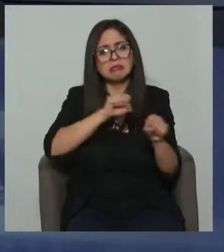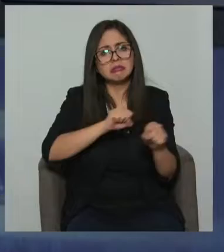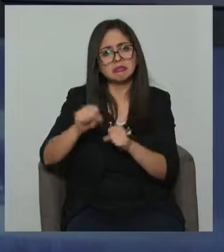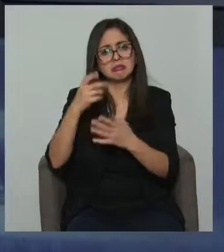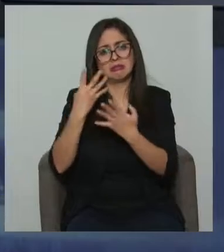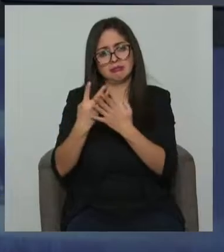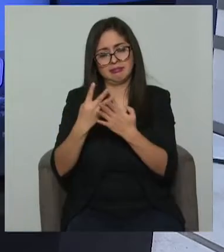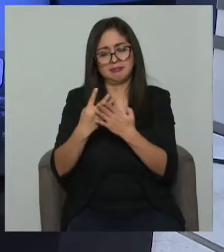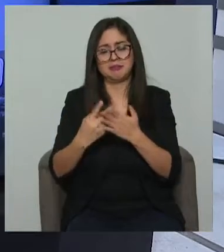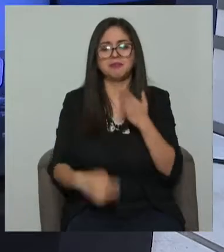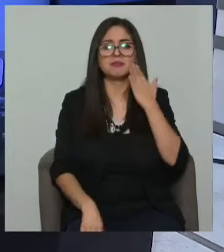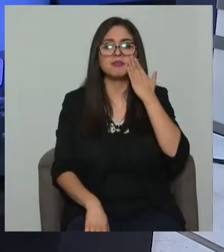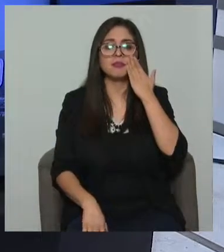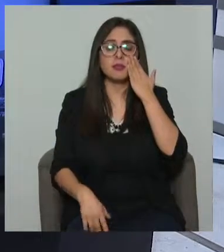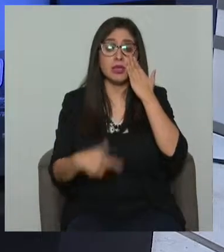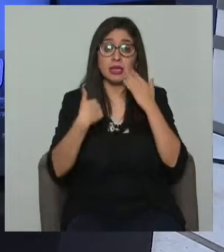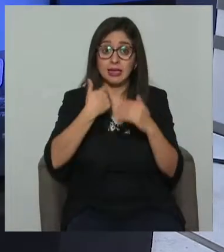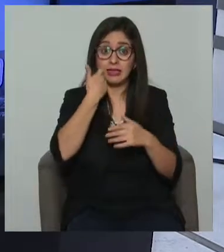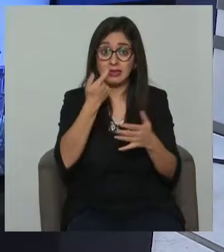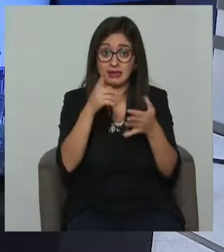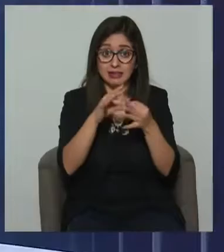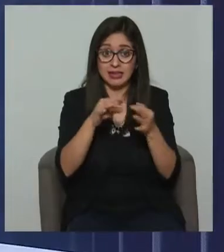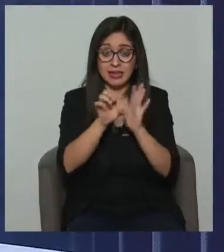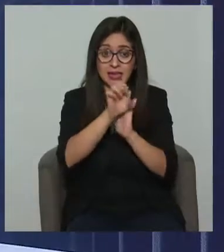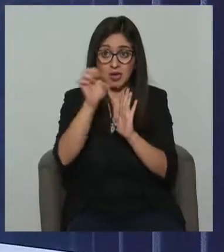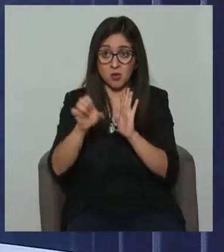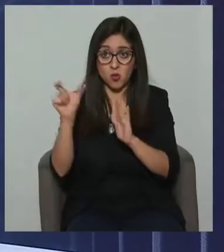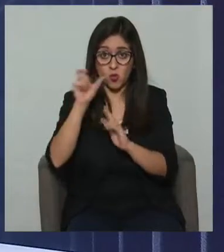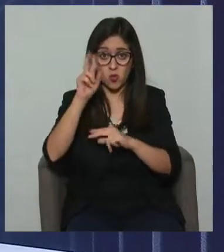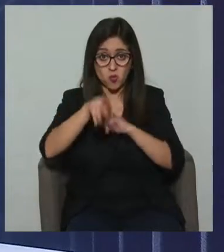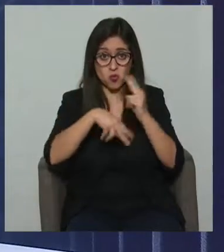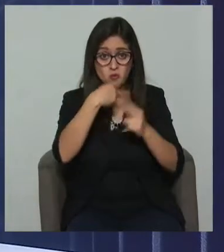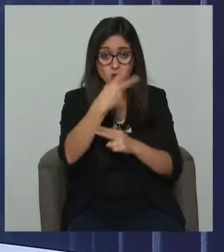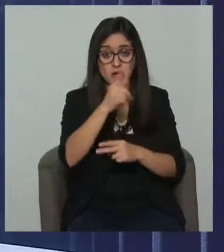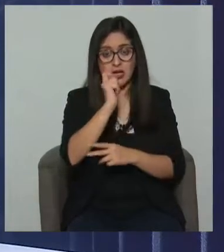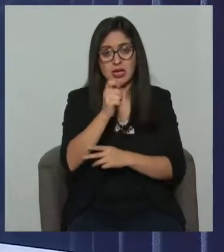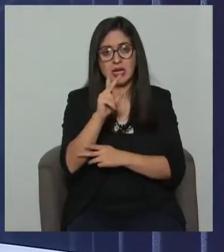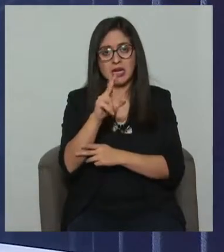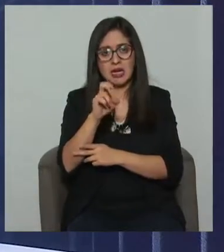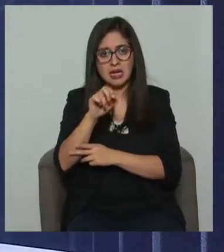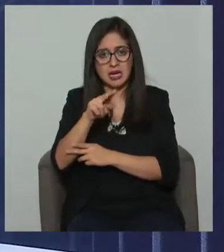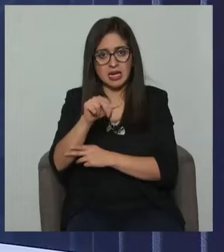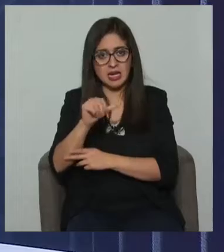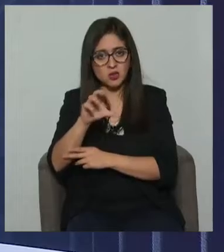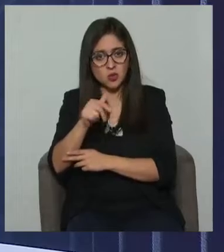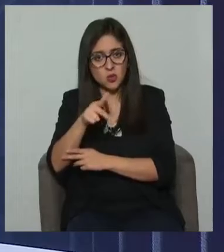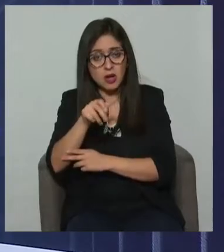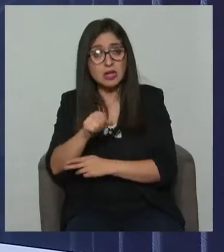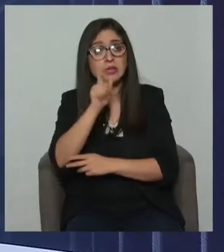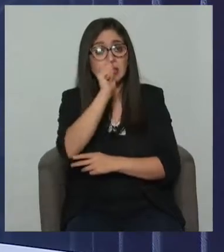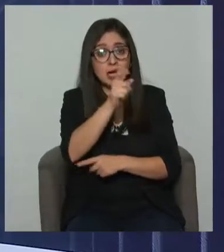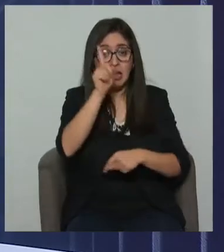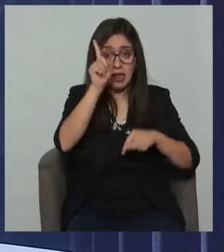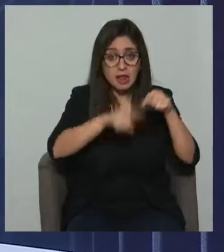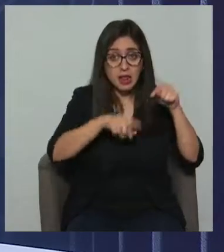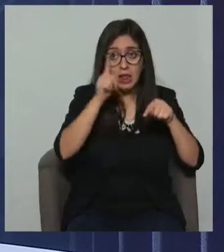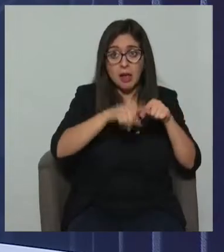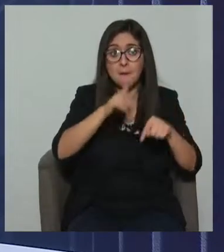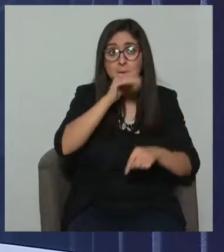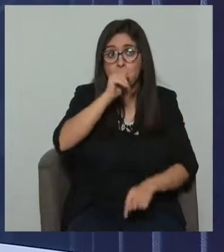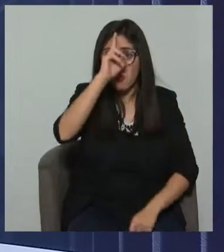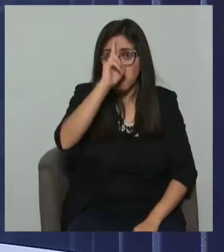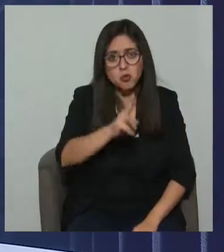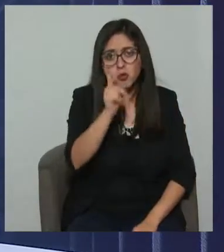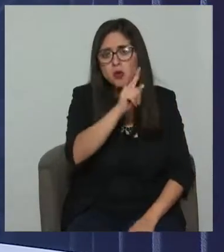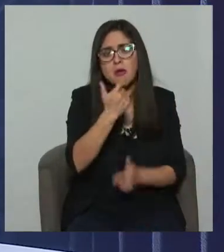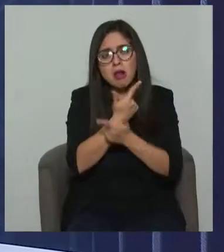al público, a nuestro público querido, que cuando yo voy a ver a las Reinas Chulas es igual, no hay censura, hay una libertad de expresión absoluta y además hay